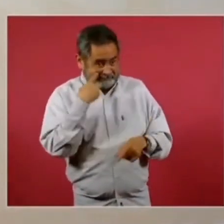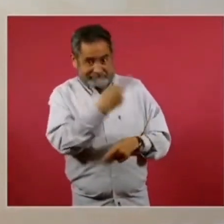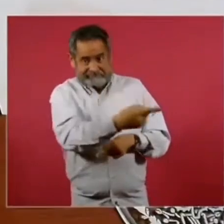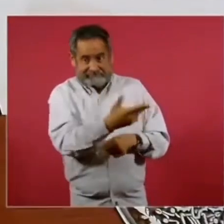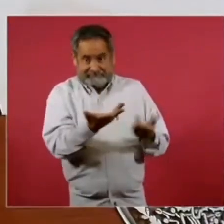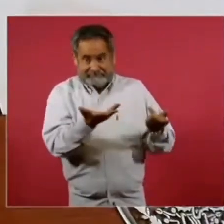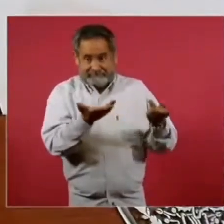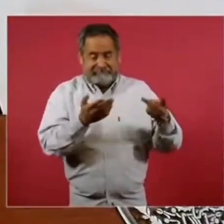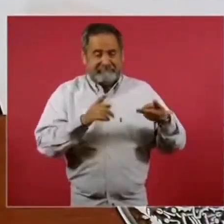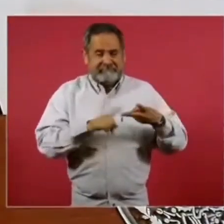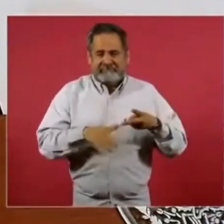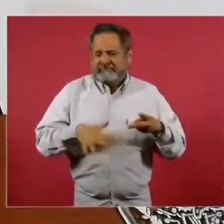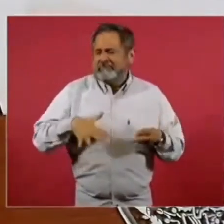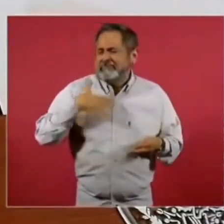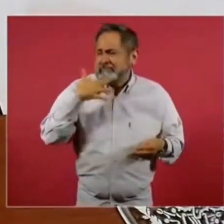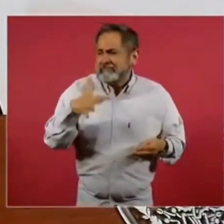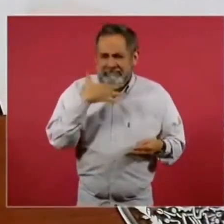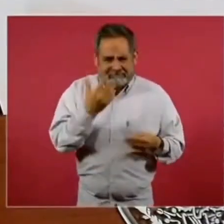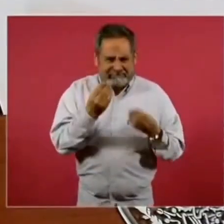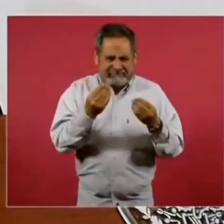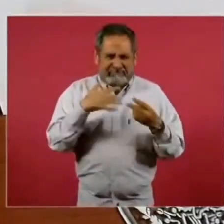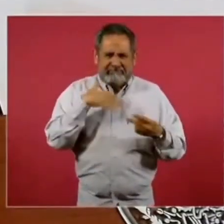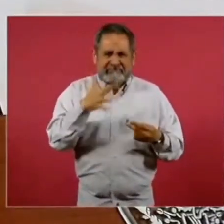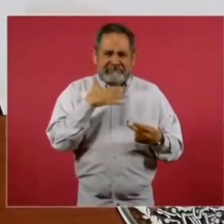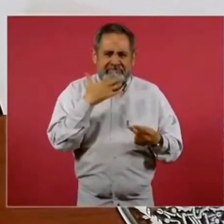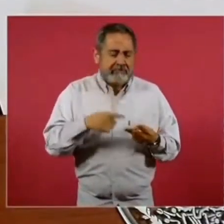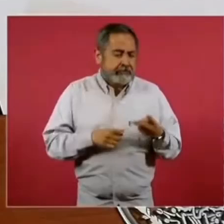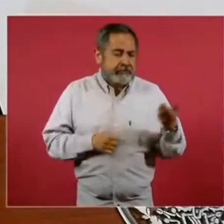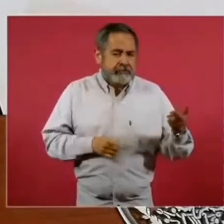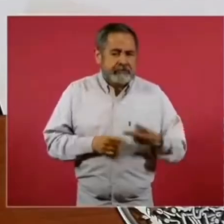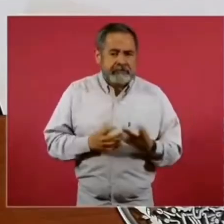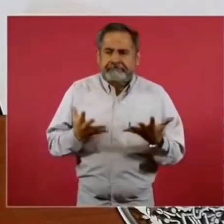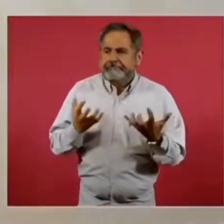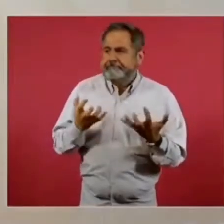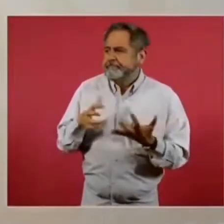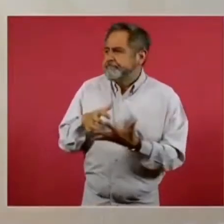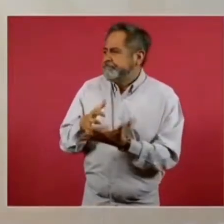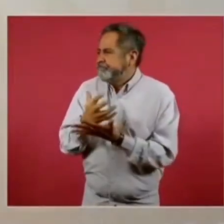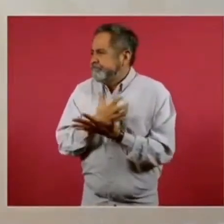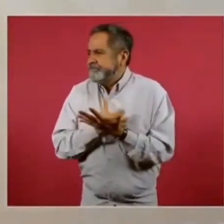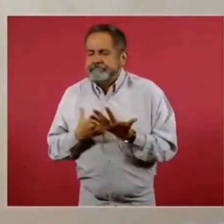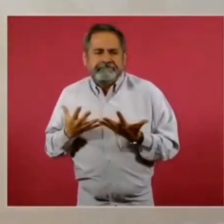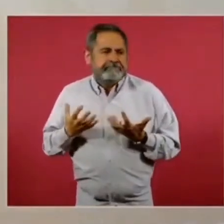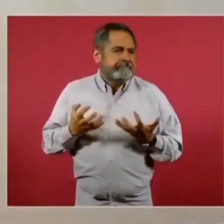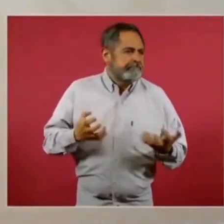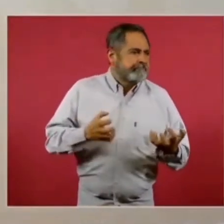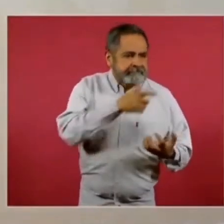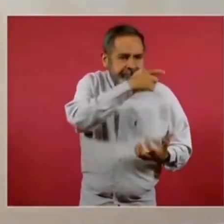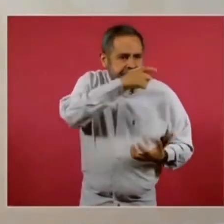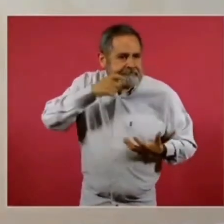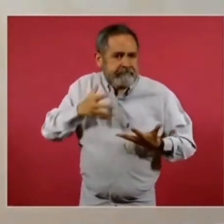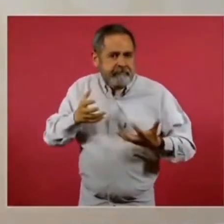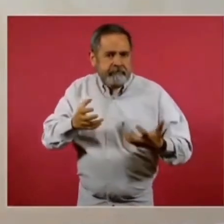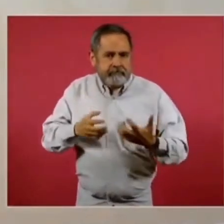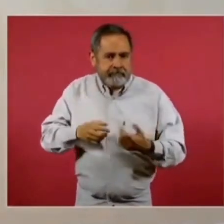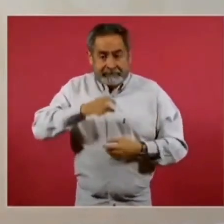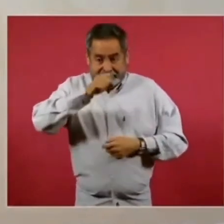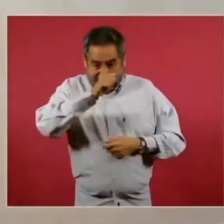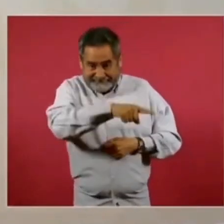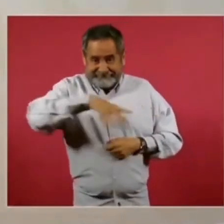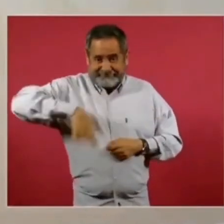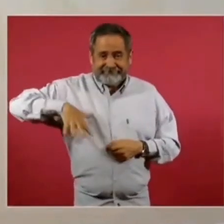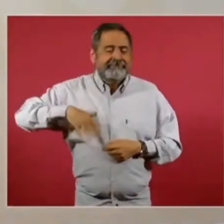hecho muy corruptos muy ambiciosos y este senador